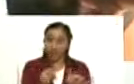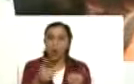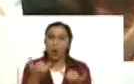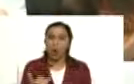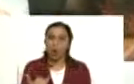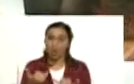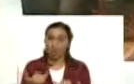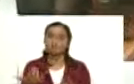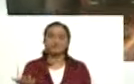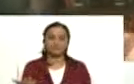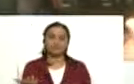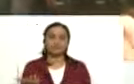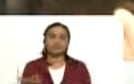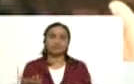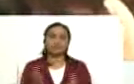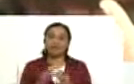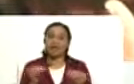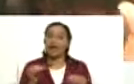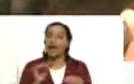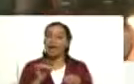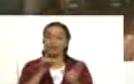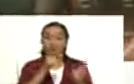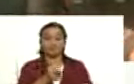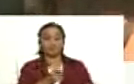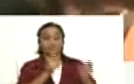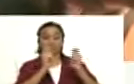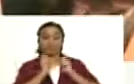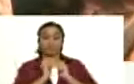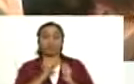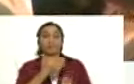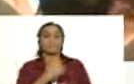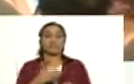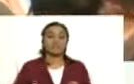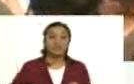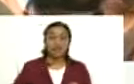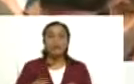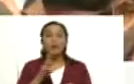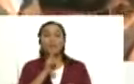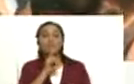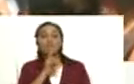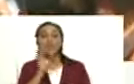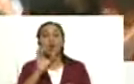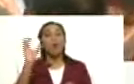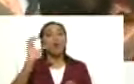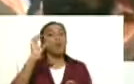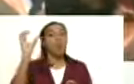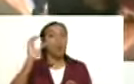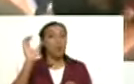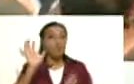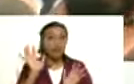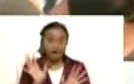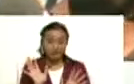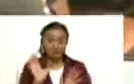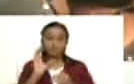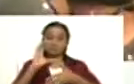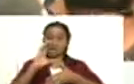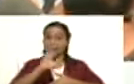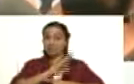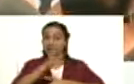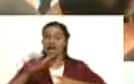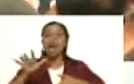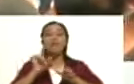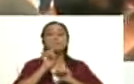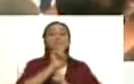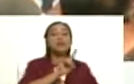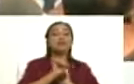vislumbra la presidencia de Honduras, la presidencia de Colombia, y este es el camino. Pudiéramos decir en 16 años que